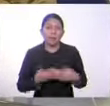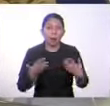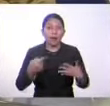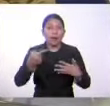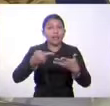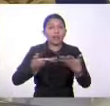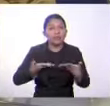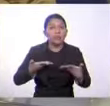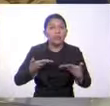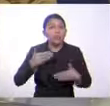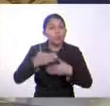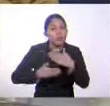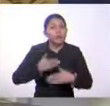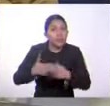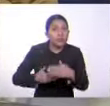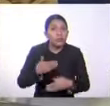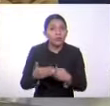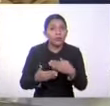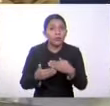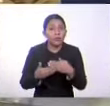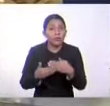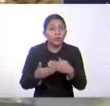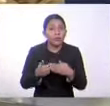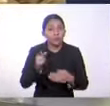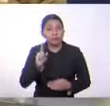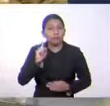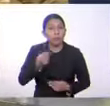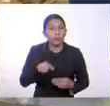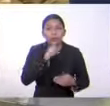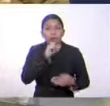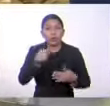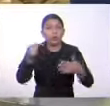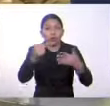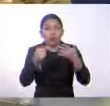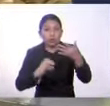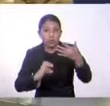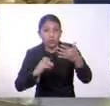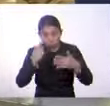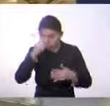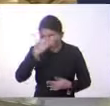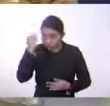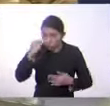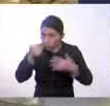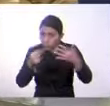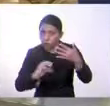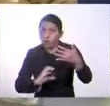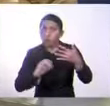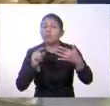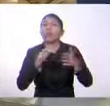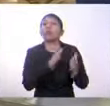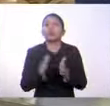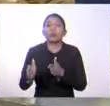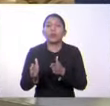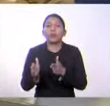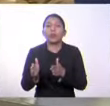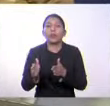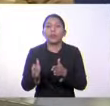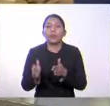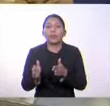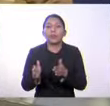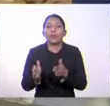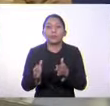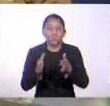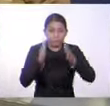debido proceso y están en la parte primera de la Constitución. Recuerden que la Constitución se organiza estructuralmente